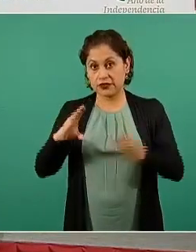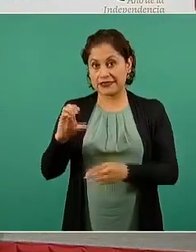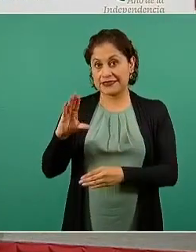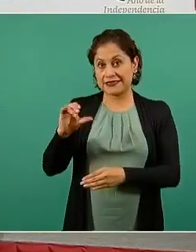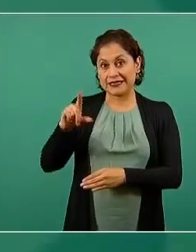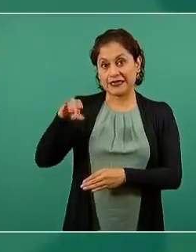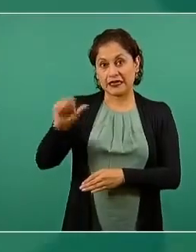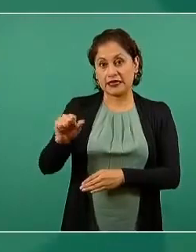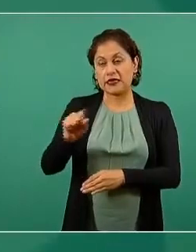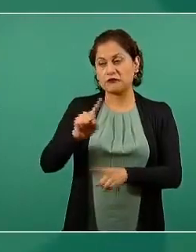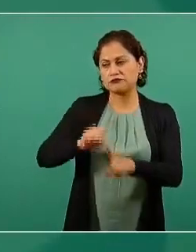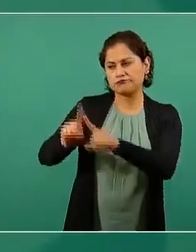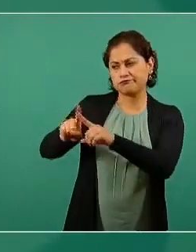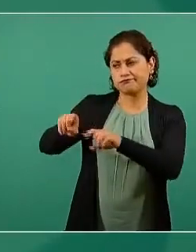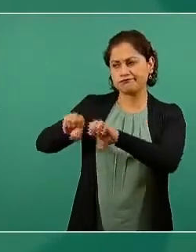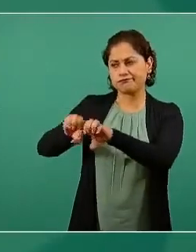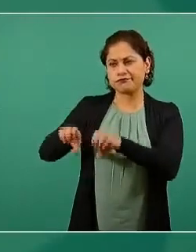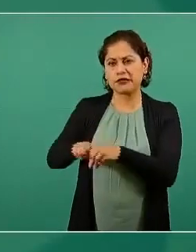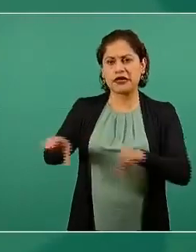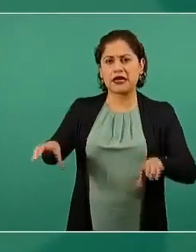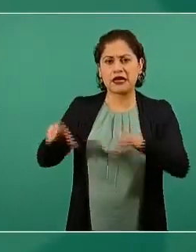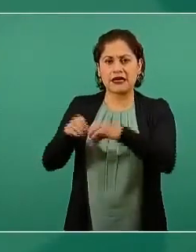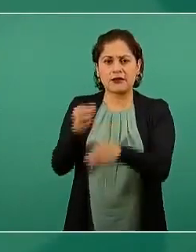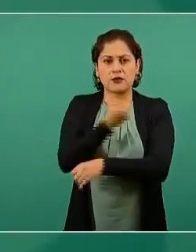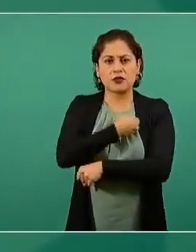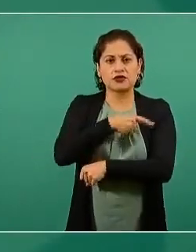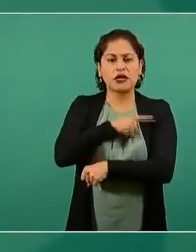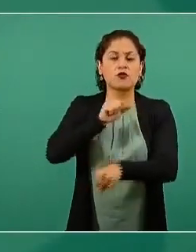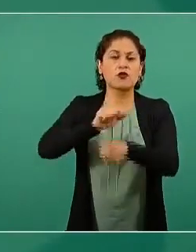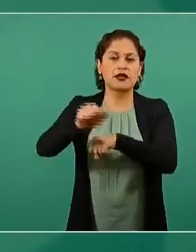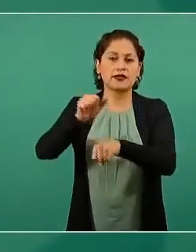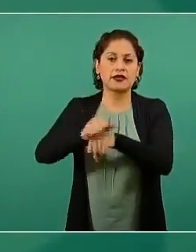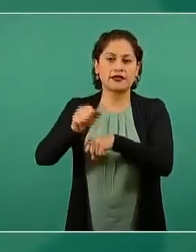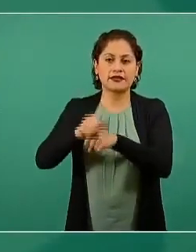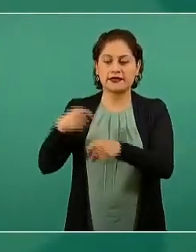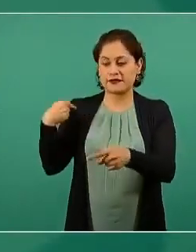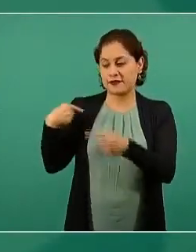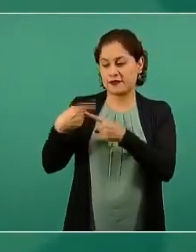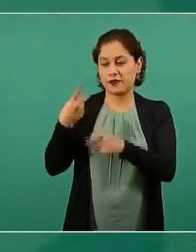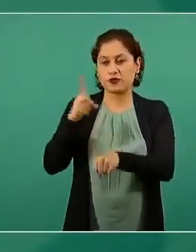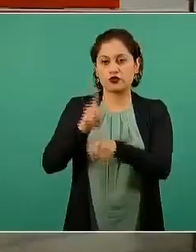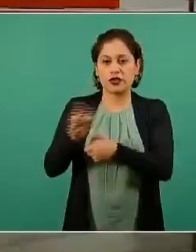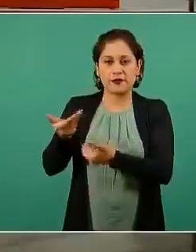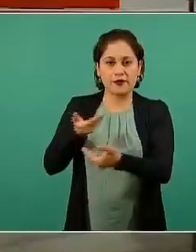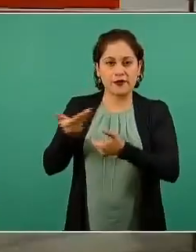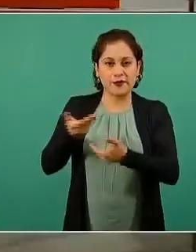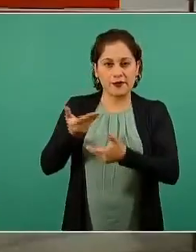magnífico del Ministerio de Salud de Argentina con quienes estuvimos interactuando en estos últimos 2 días.